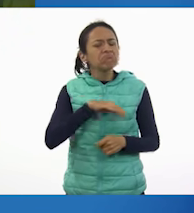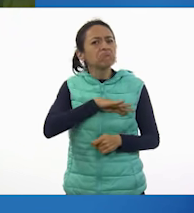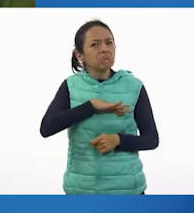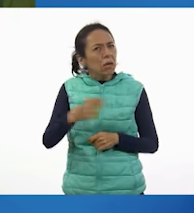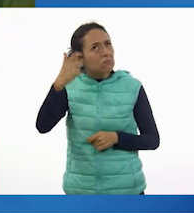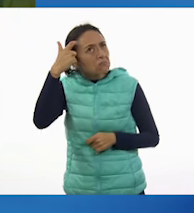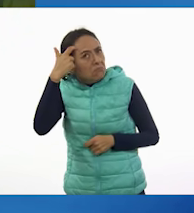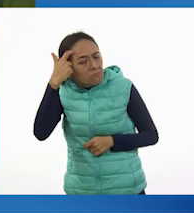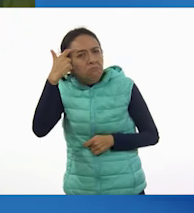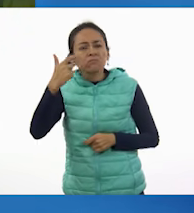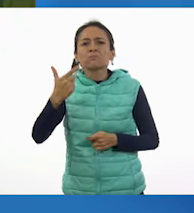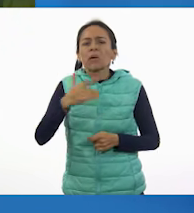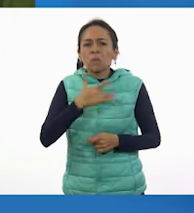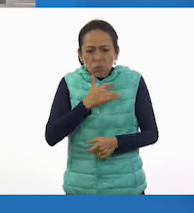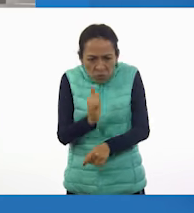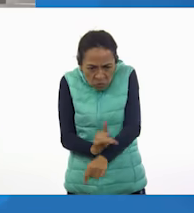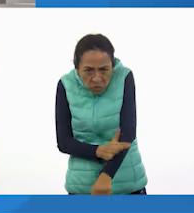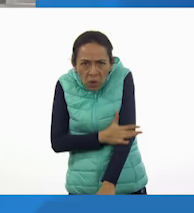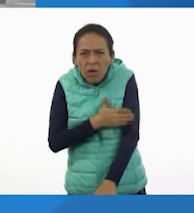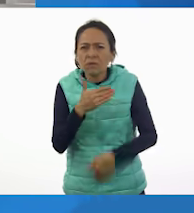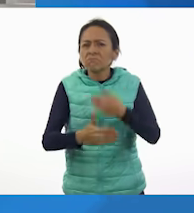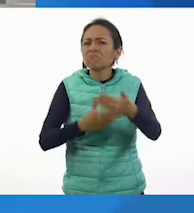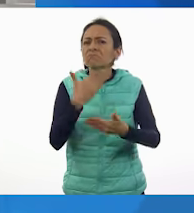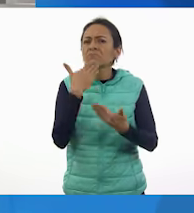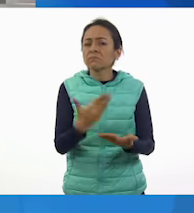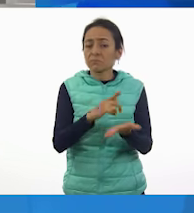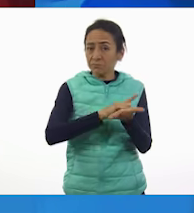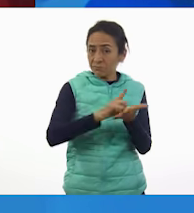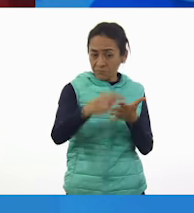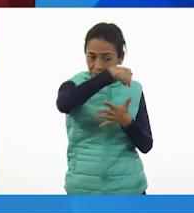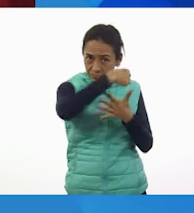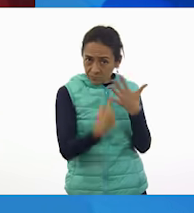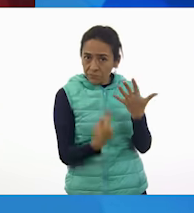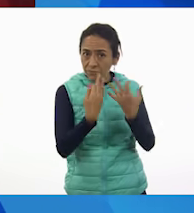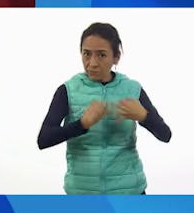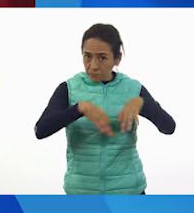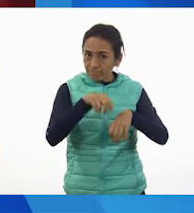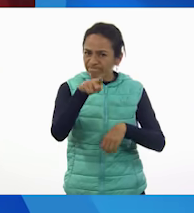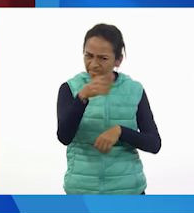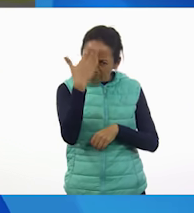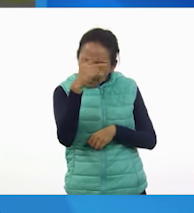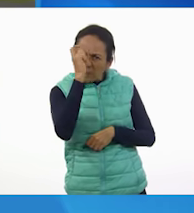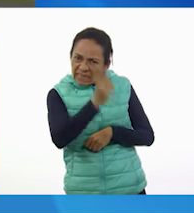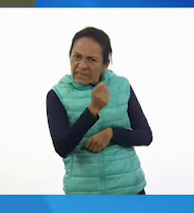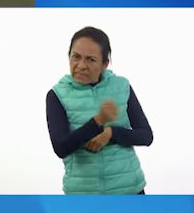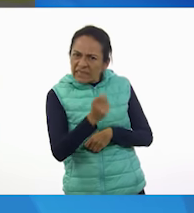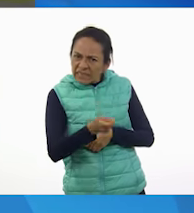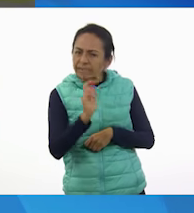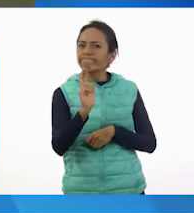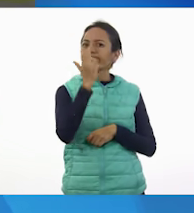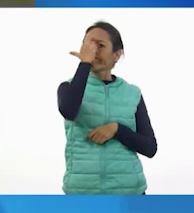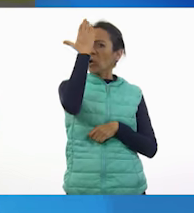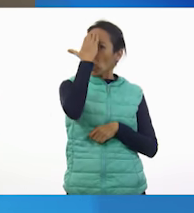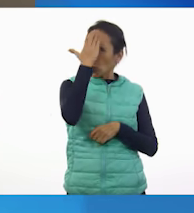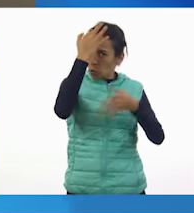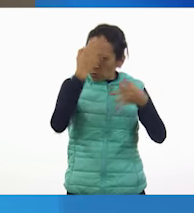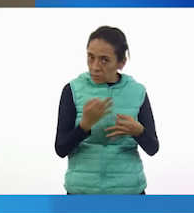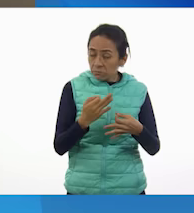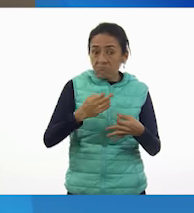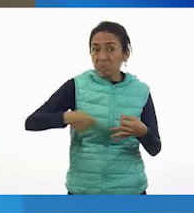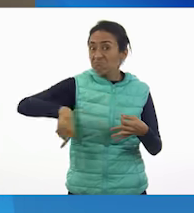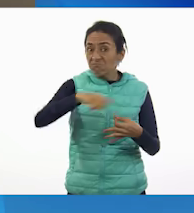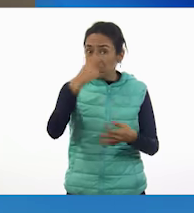social. Es importante que conozcas tus derechos para poder ejercerlos y hacerlos valer en caso de que no se respeten.